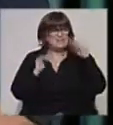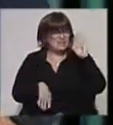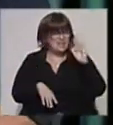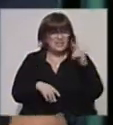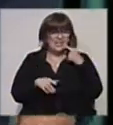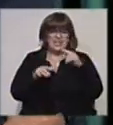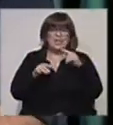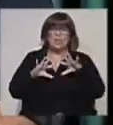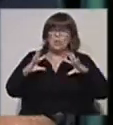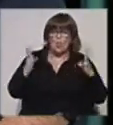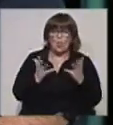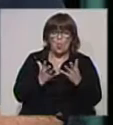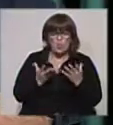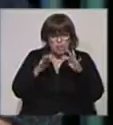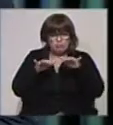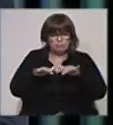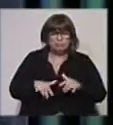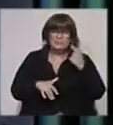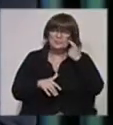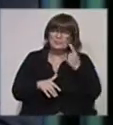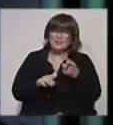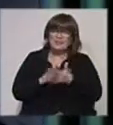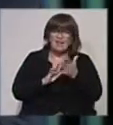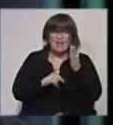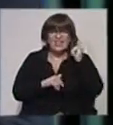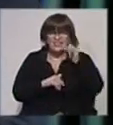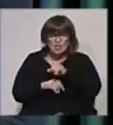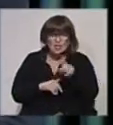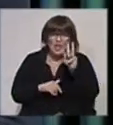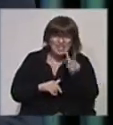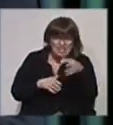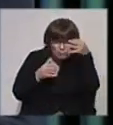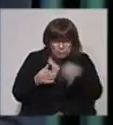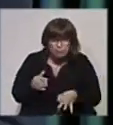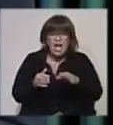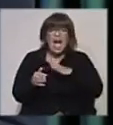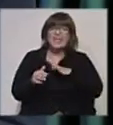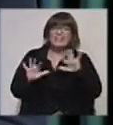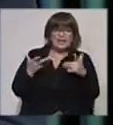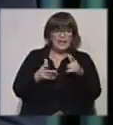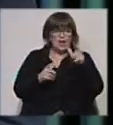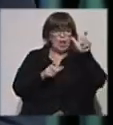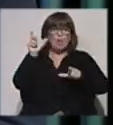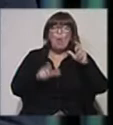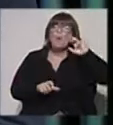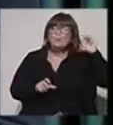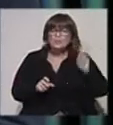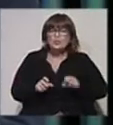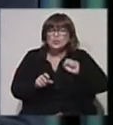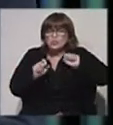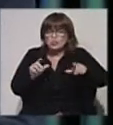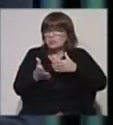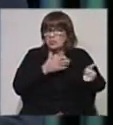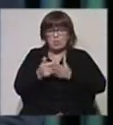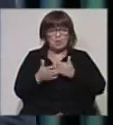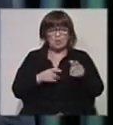redacciones del mundo fue, bueno, tenemos que ir a la frontera a ver realmente qué hay, qué piensa la gente que está viviendo ahí, más allá de lo que